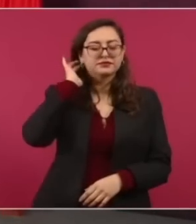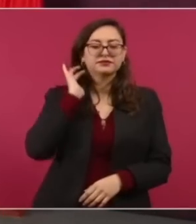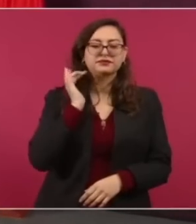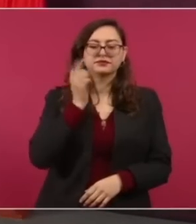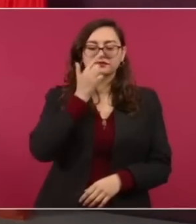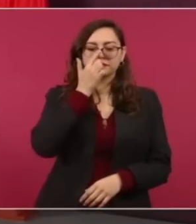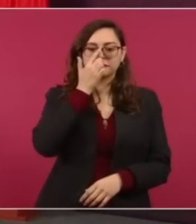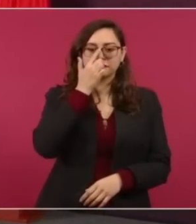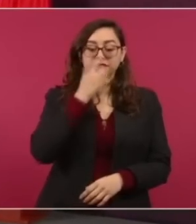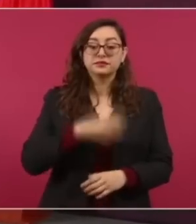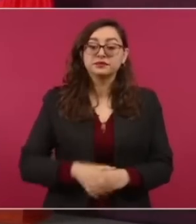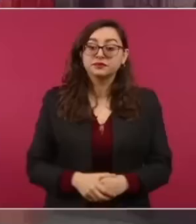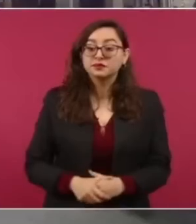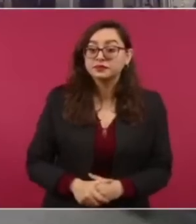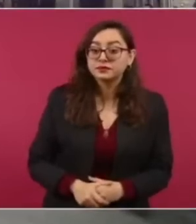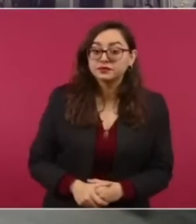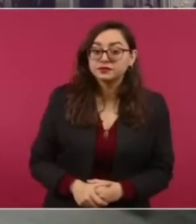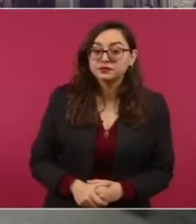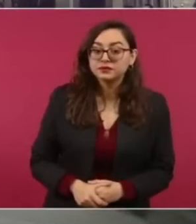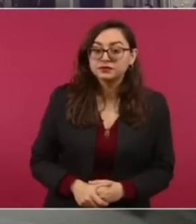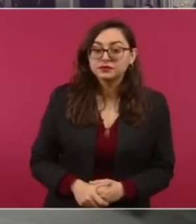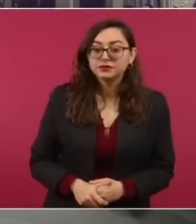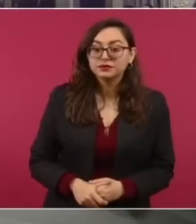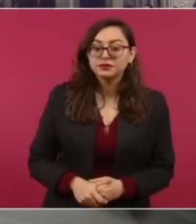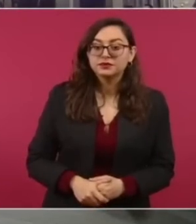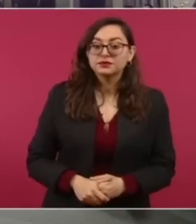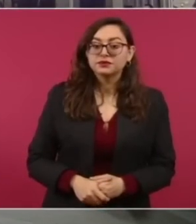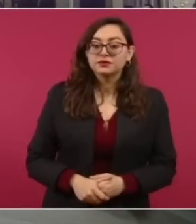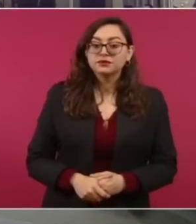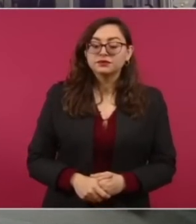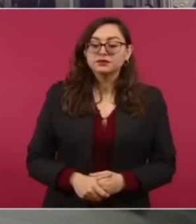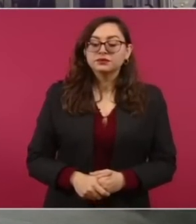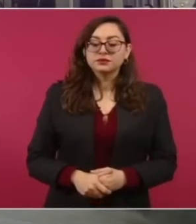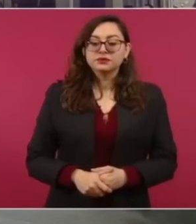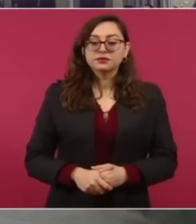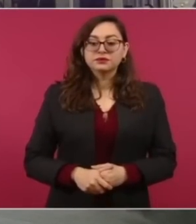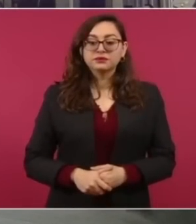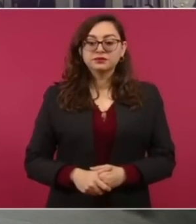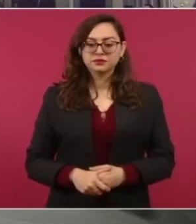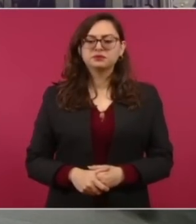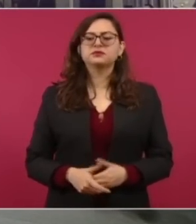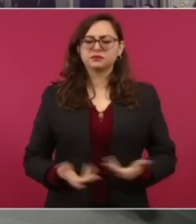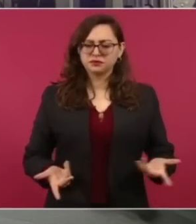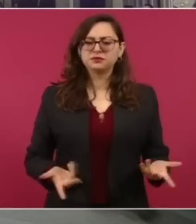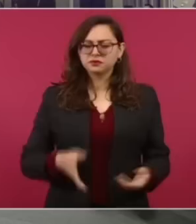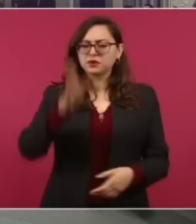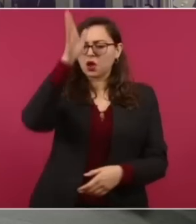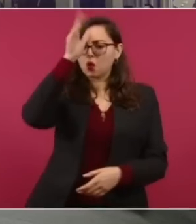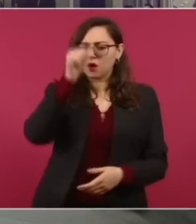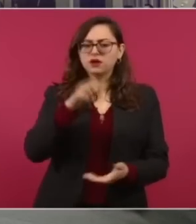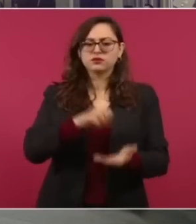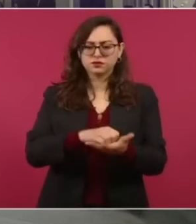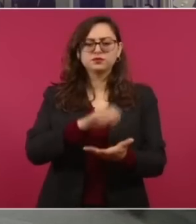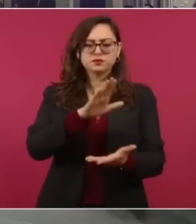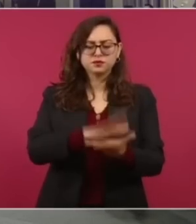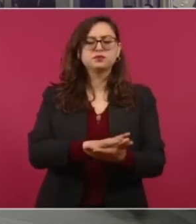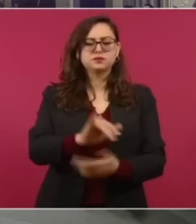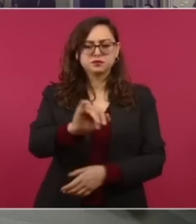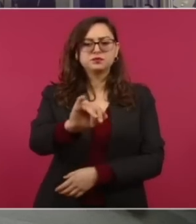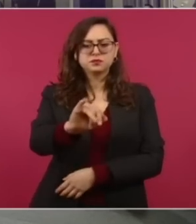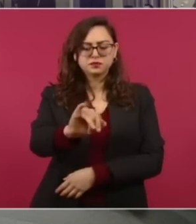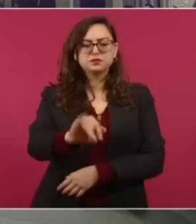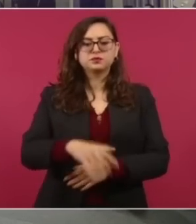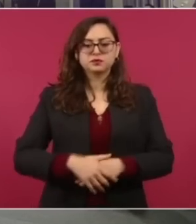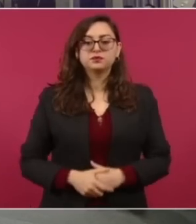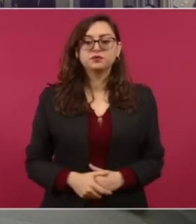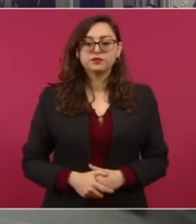al presidente López Obrador y el tremendo video que pone de Lenchito Córdoba enfrente de todos,